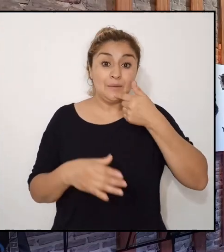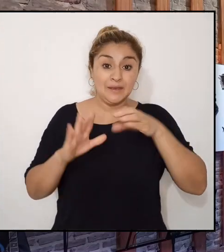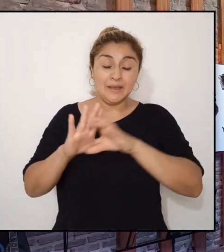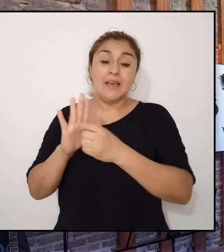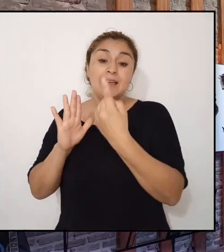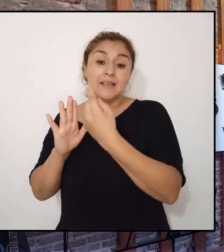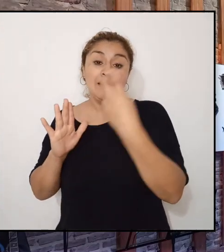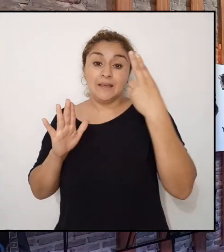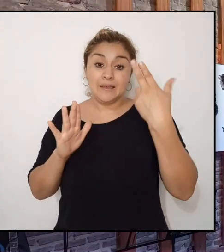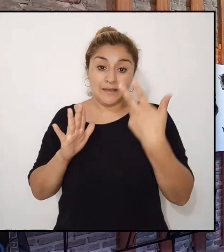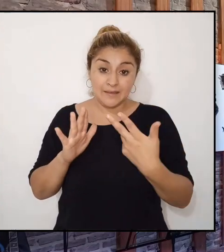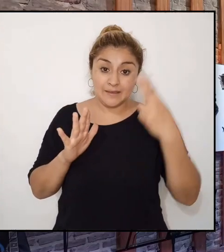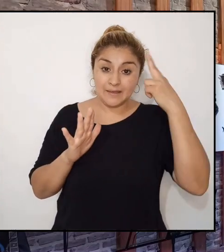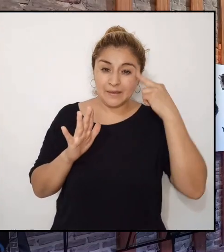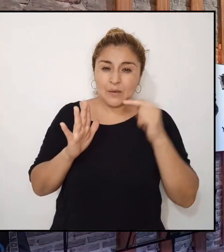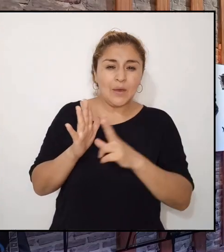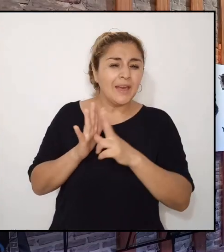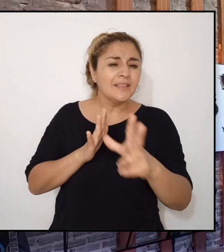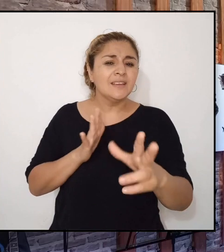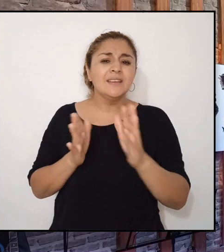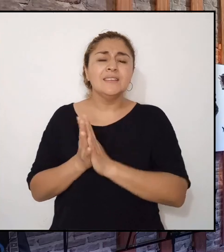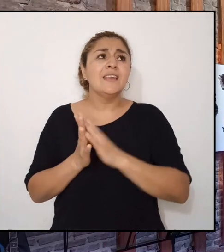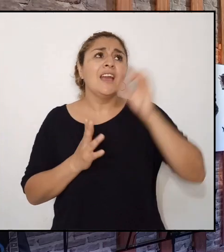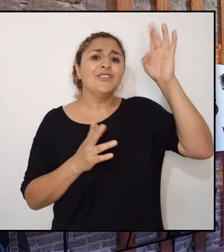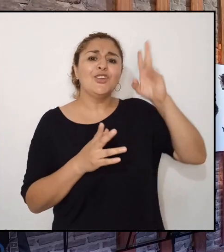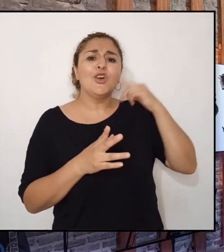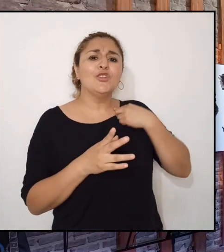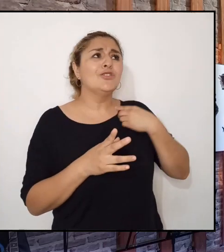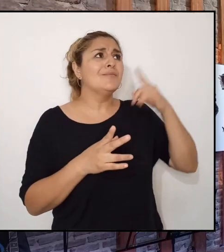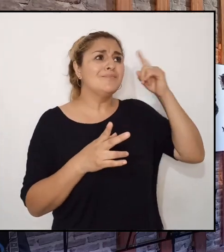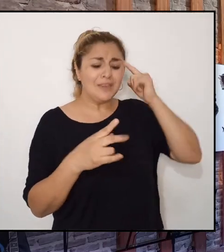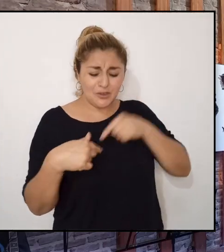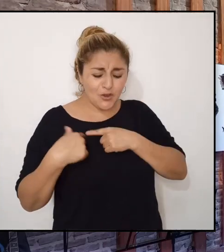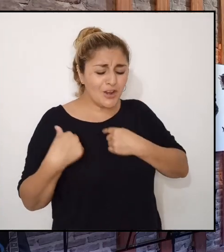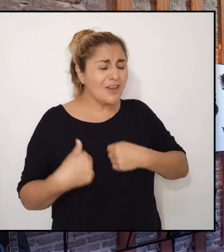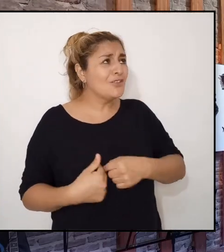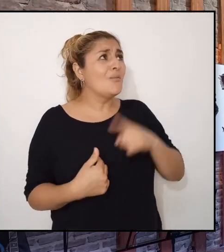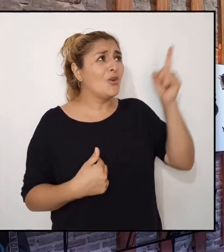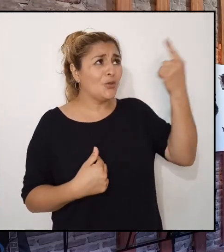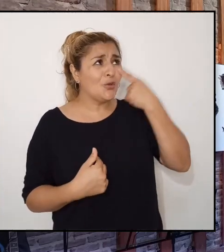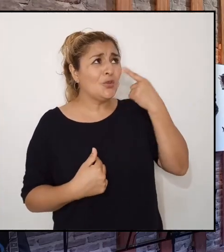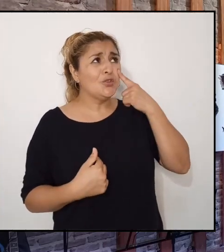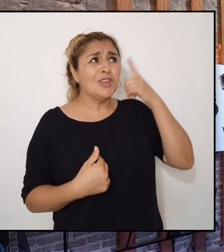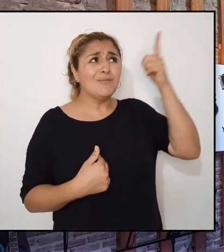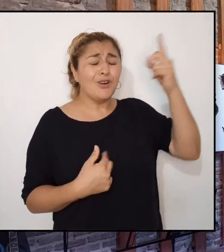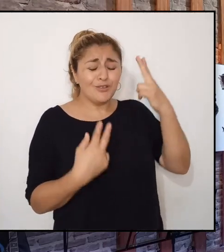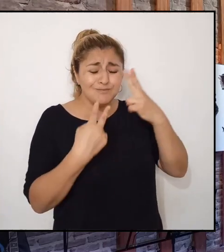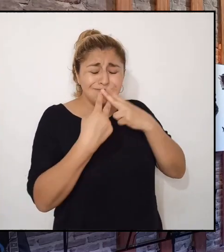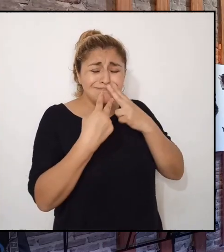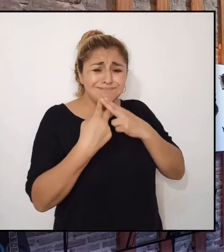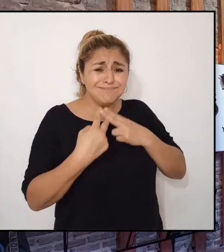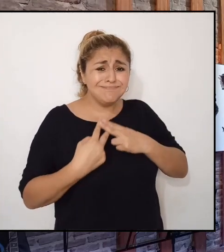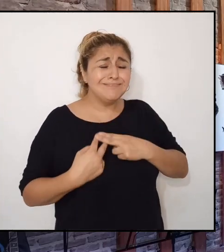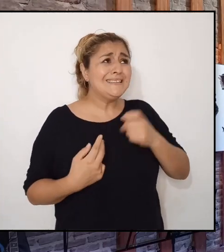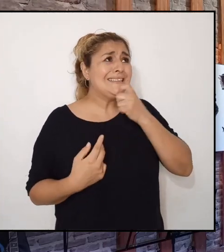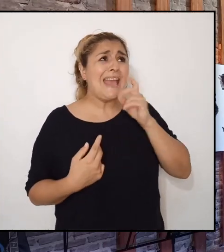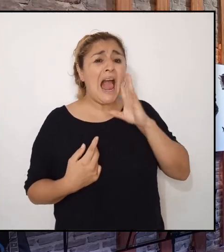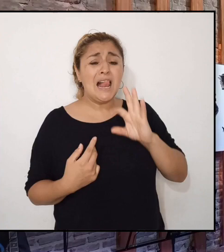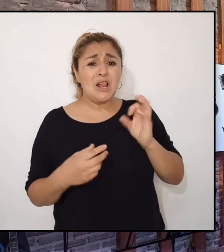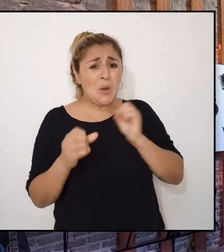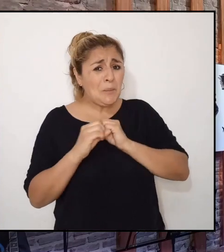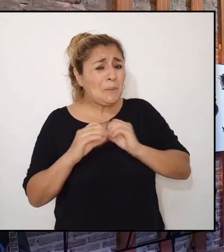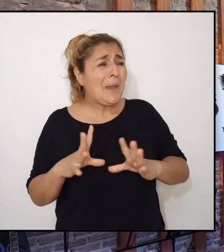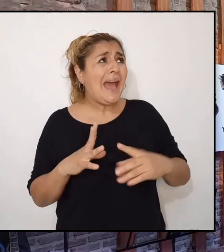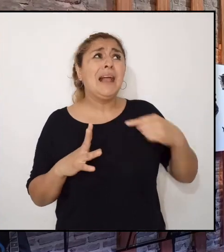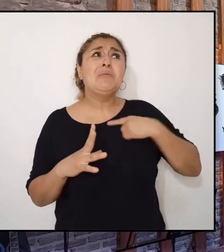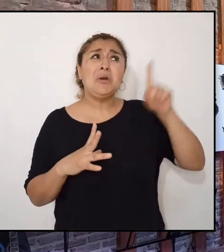corazón si hay en él algún camino de perversidad. ¿Por qué? Cuando vemos un Dios tan grande, tan maravilloso,